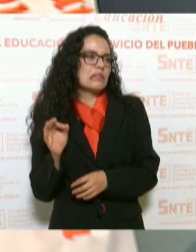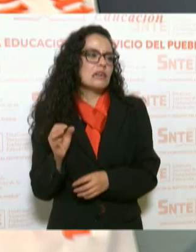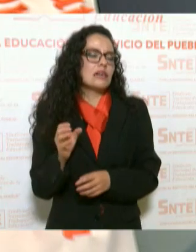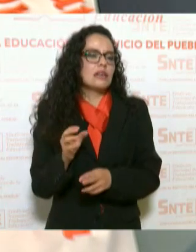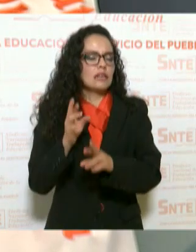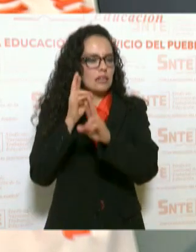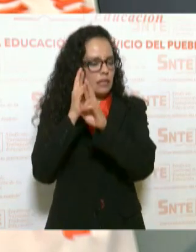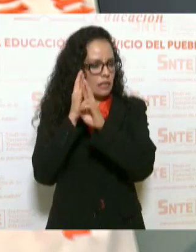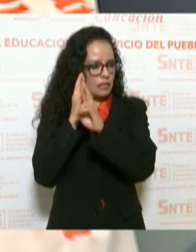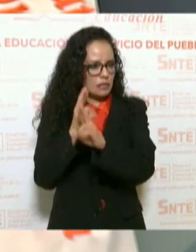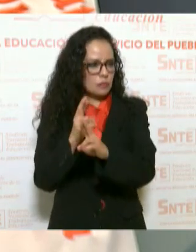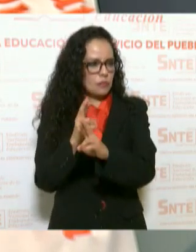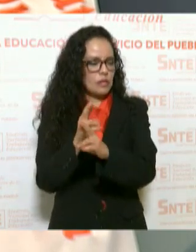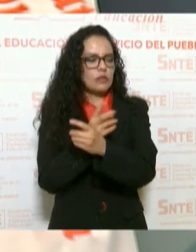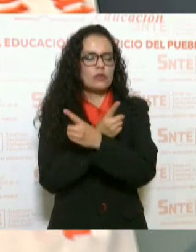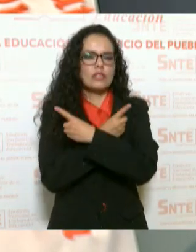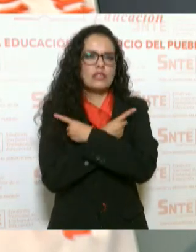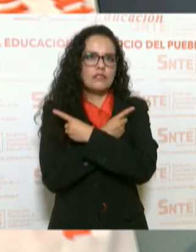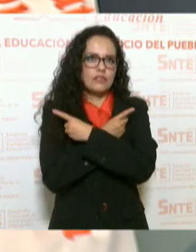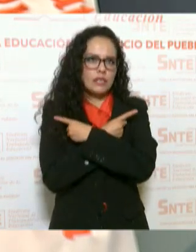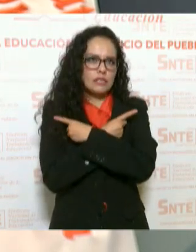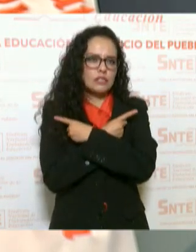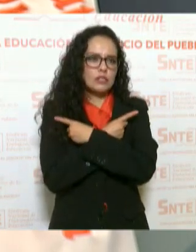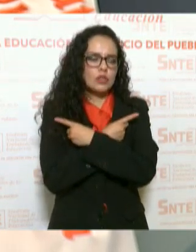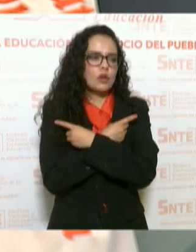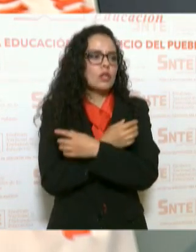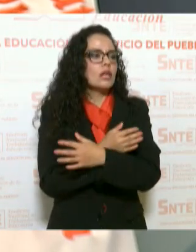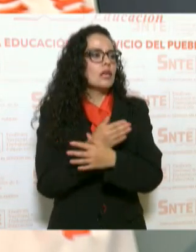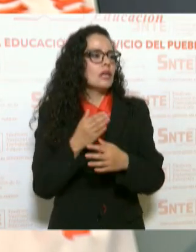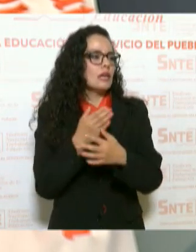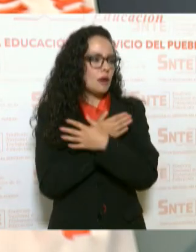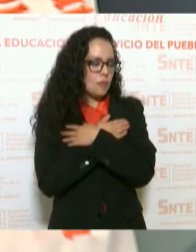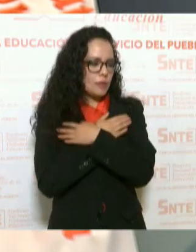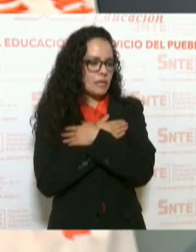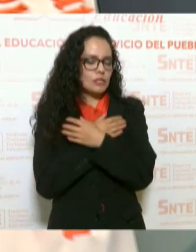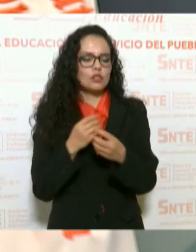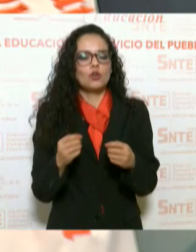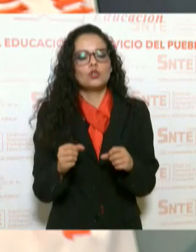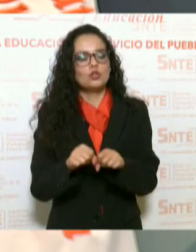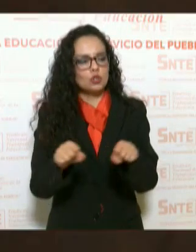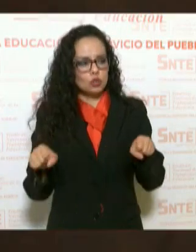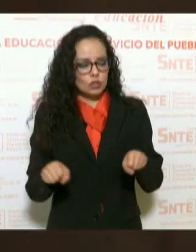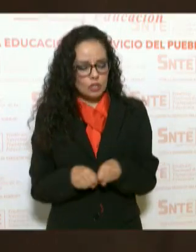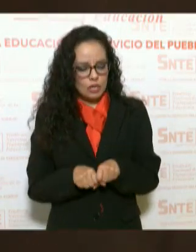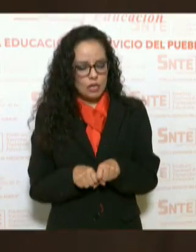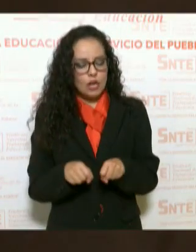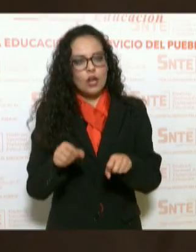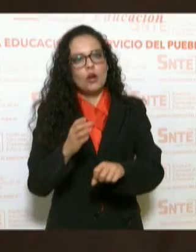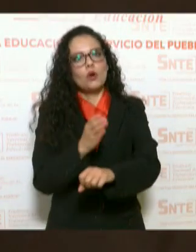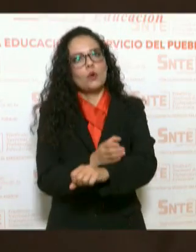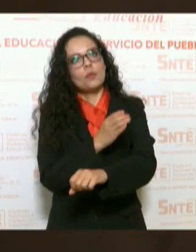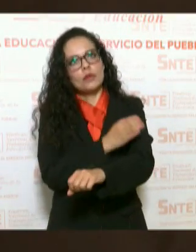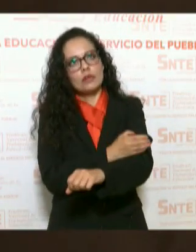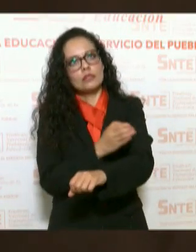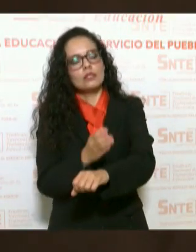y aprecio social. Compañeras y compañeros